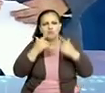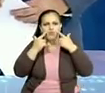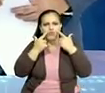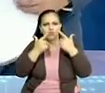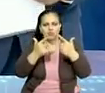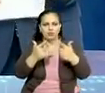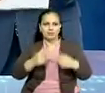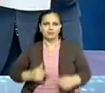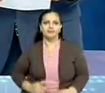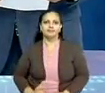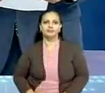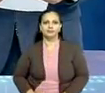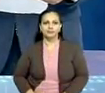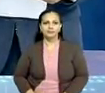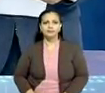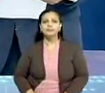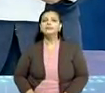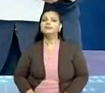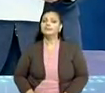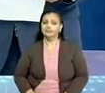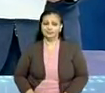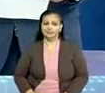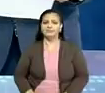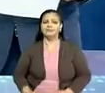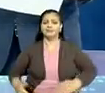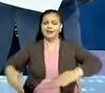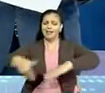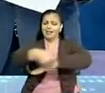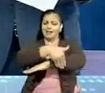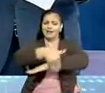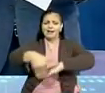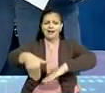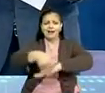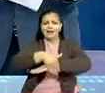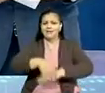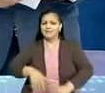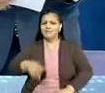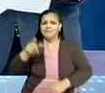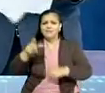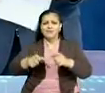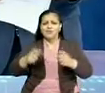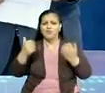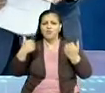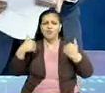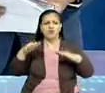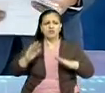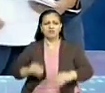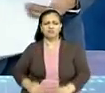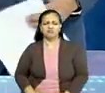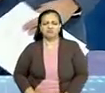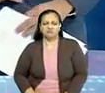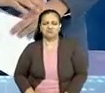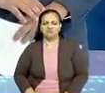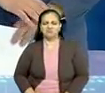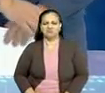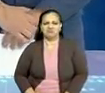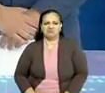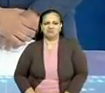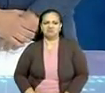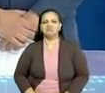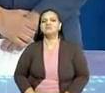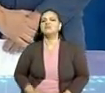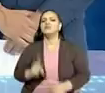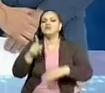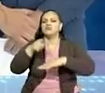calle. Cualquier hijo de vecino se baja en cualquier esquina y se pone a orinar o se pone a hacer lo que le da la gana